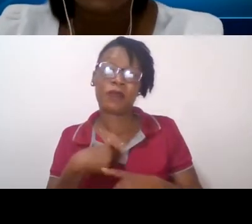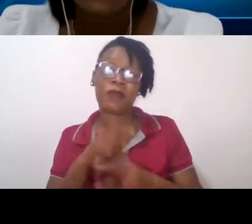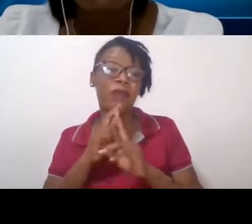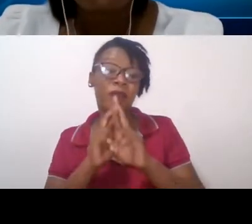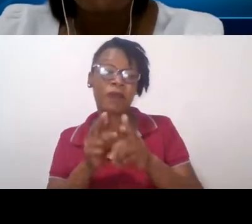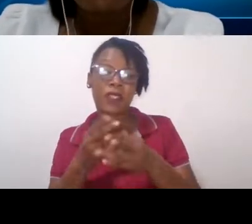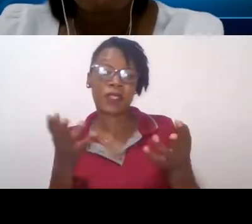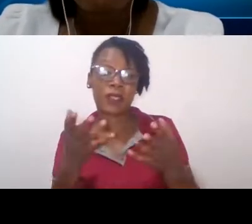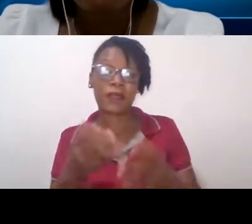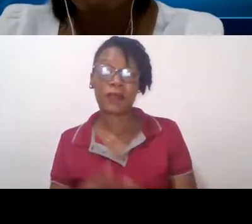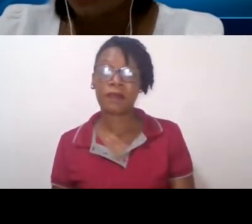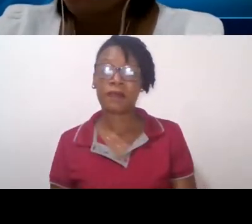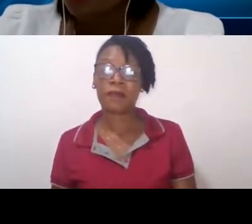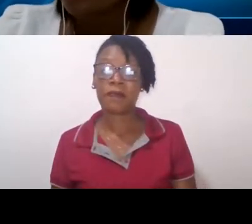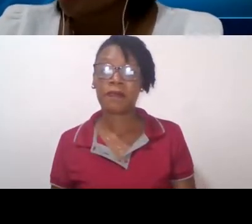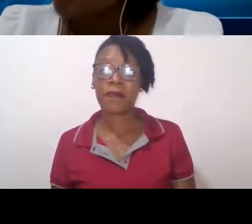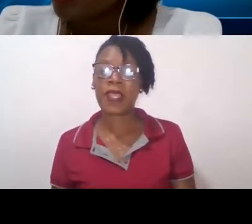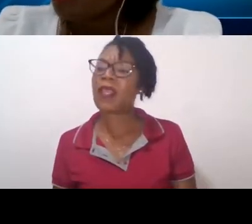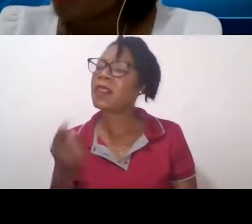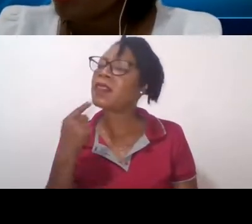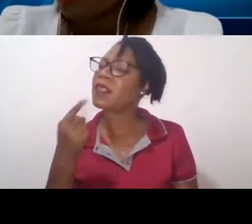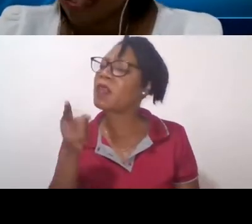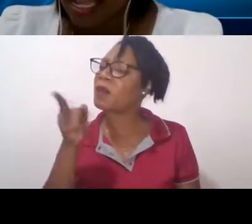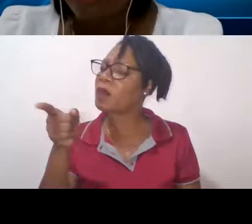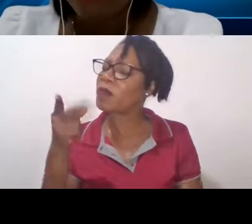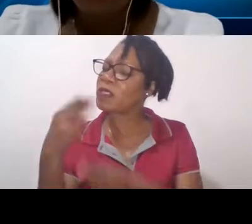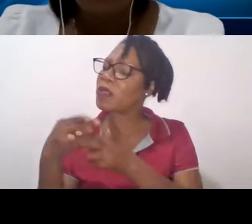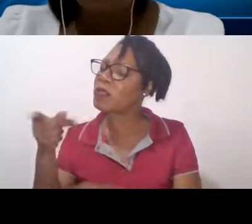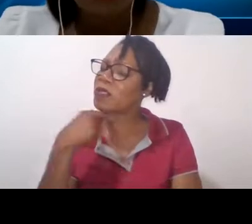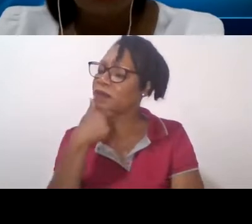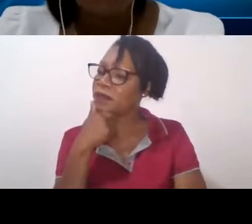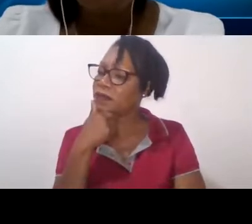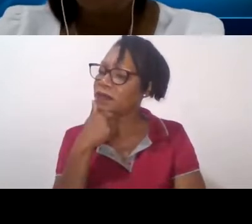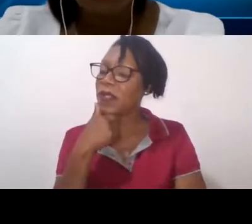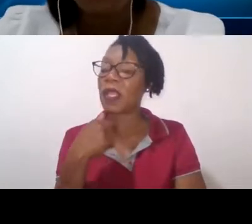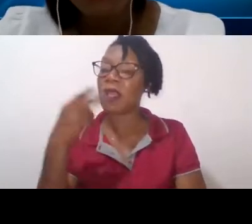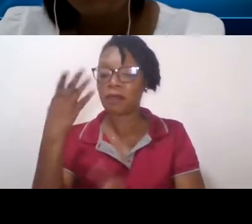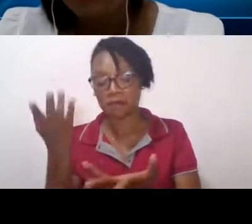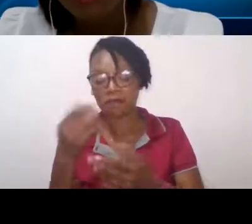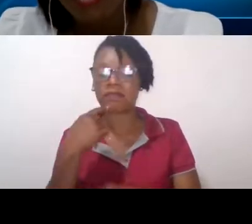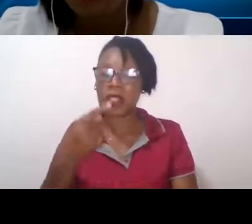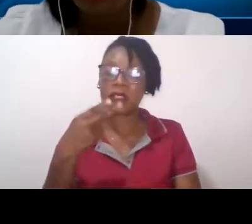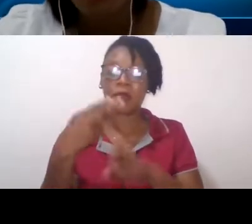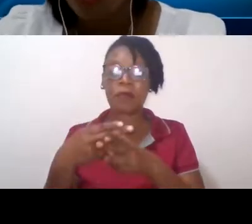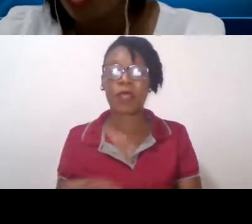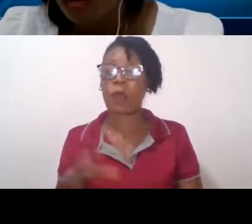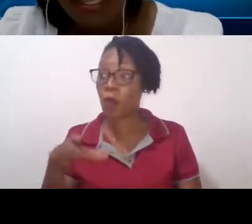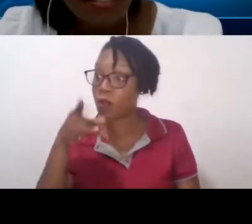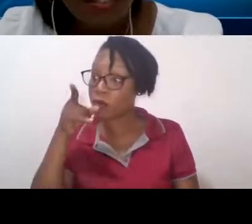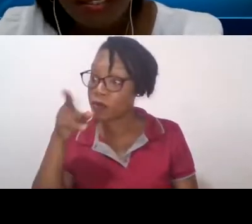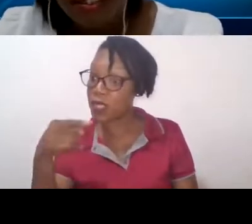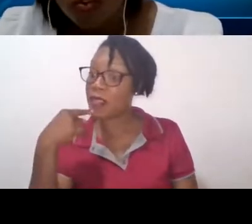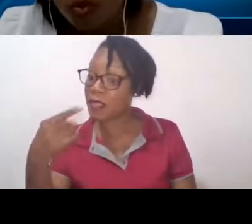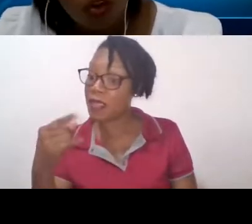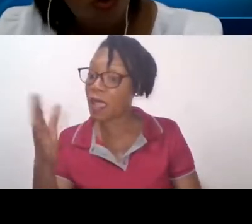es, dígame una cosa, ¿cómo se llama usted? Tal. Entonces yo le dije, bueno, cuando usted le digan algo que no